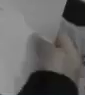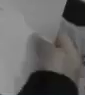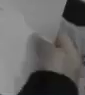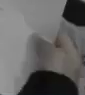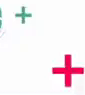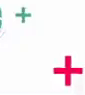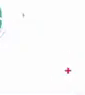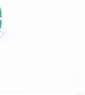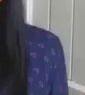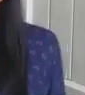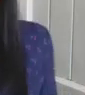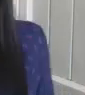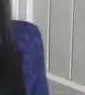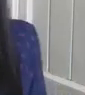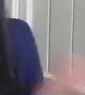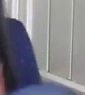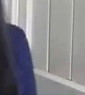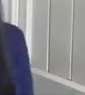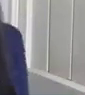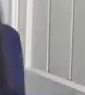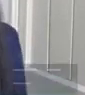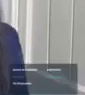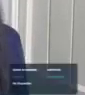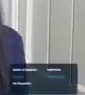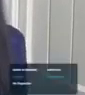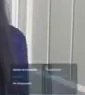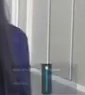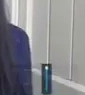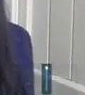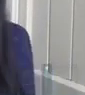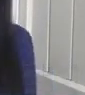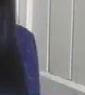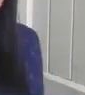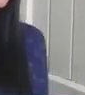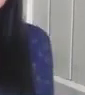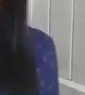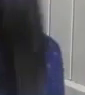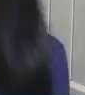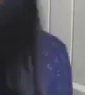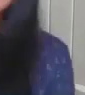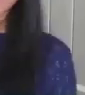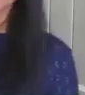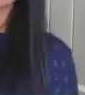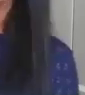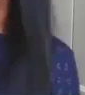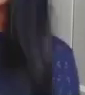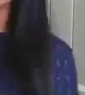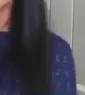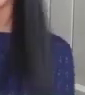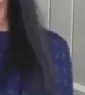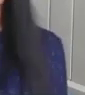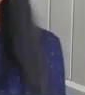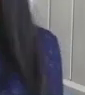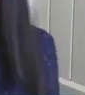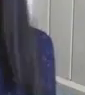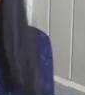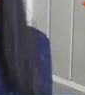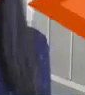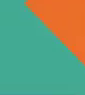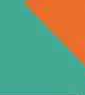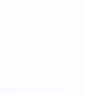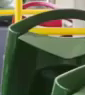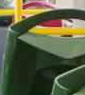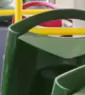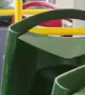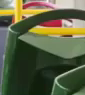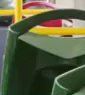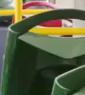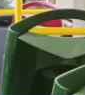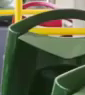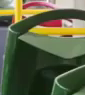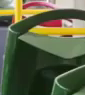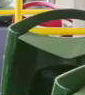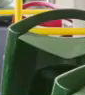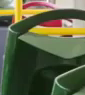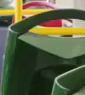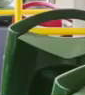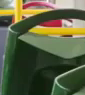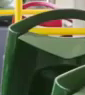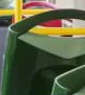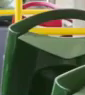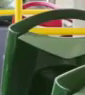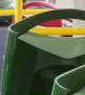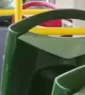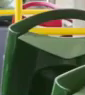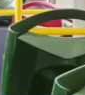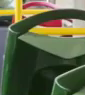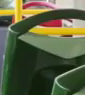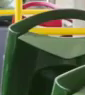libertad? ¿Sí? ¿Se imaginan perder la libertad? Debe ser el peor castigo que una persona pueda recibir. Las malas decisiones en la vida